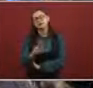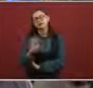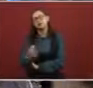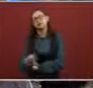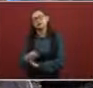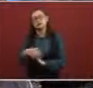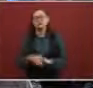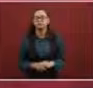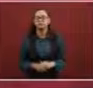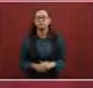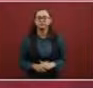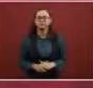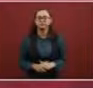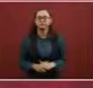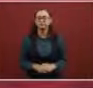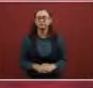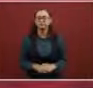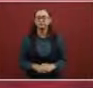Gracias. Bueno,